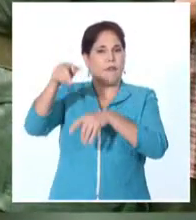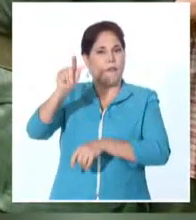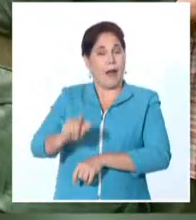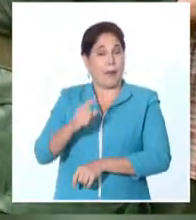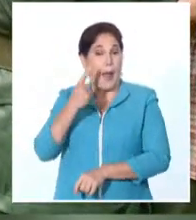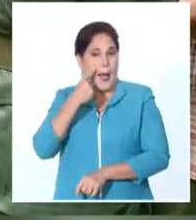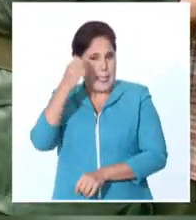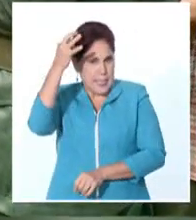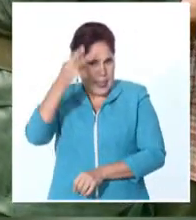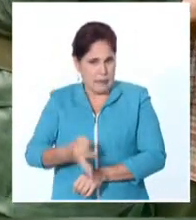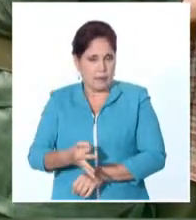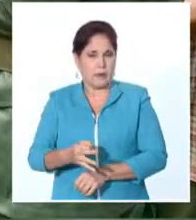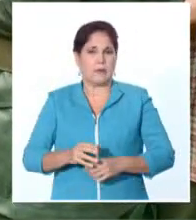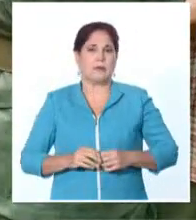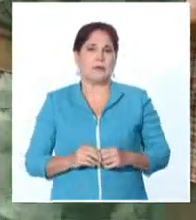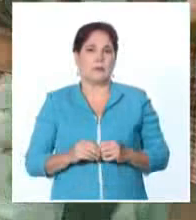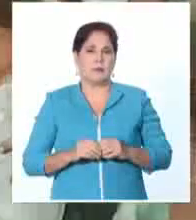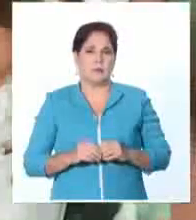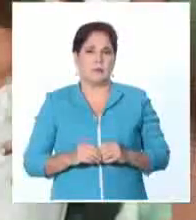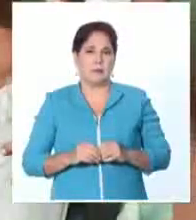es.